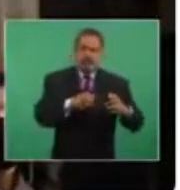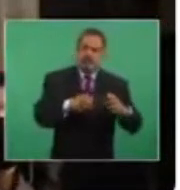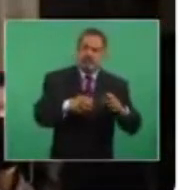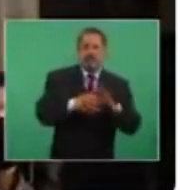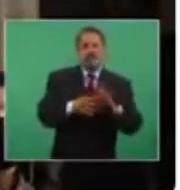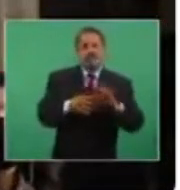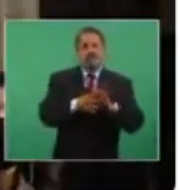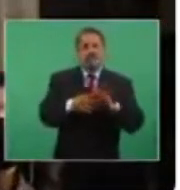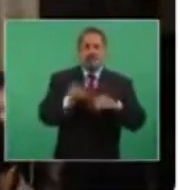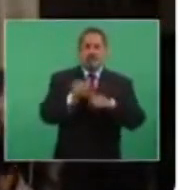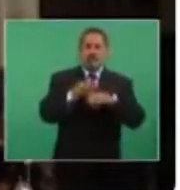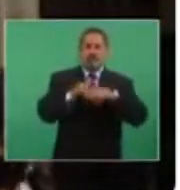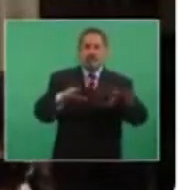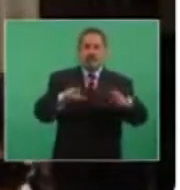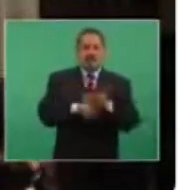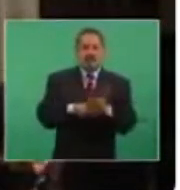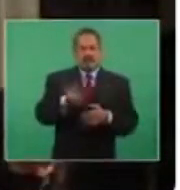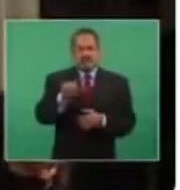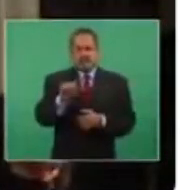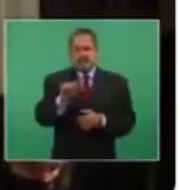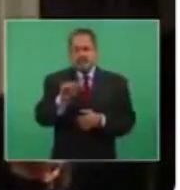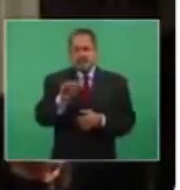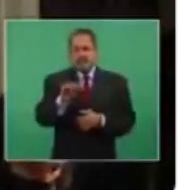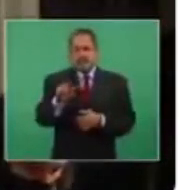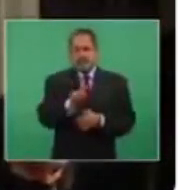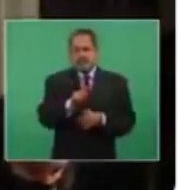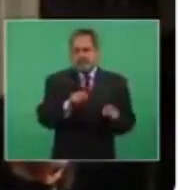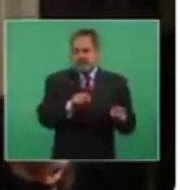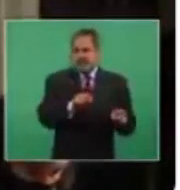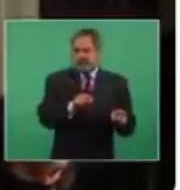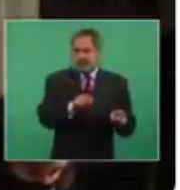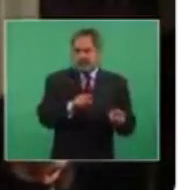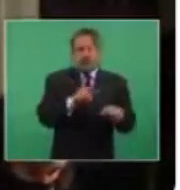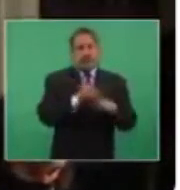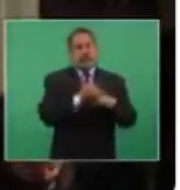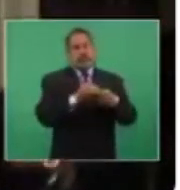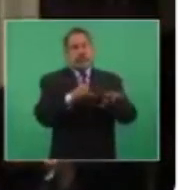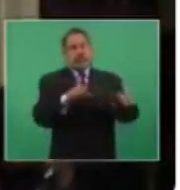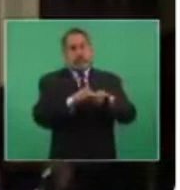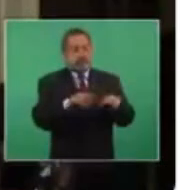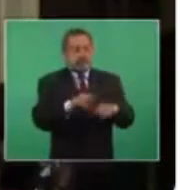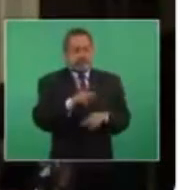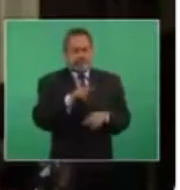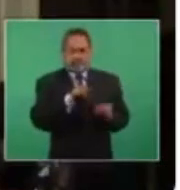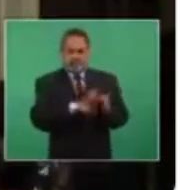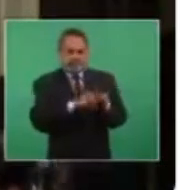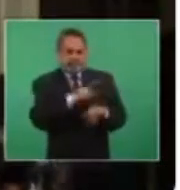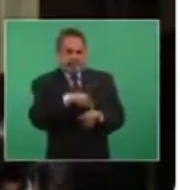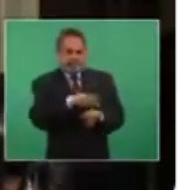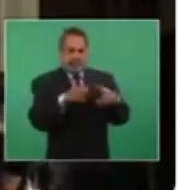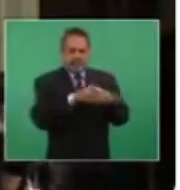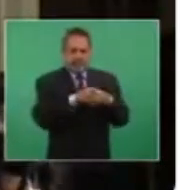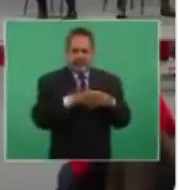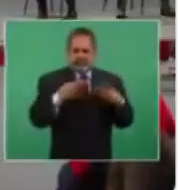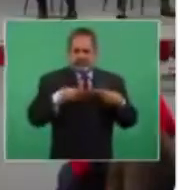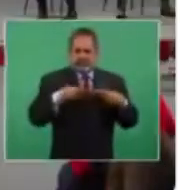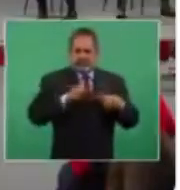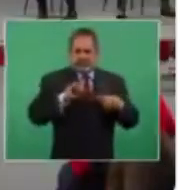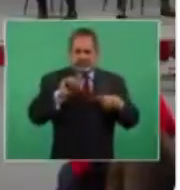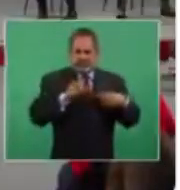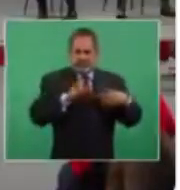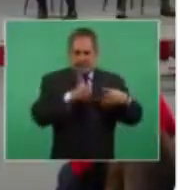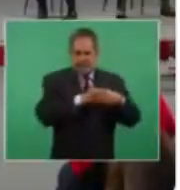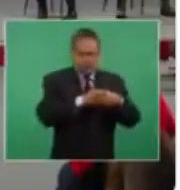plataforma informativa Latinus. Y este amasijo de personajes y